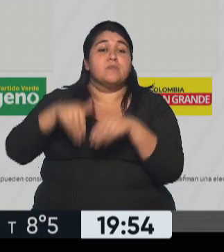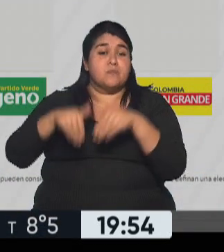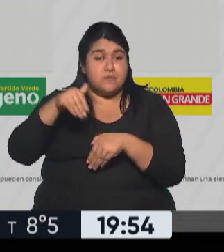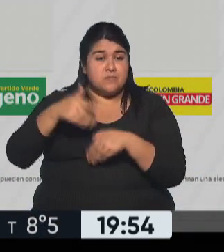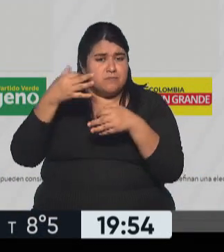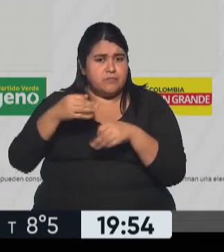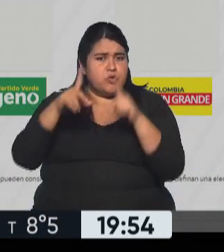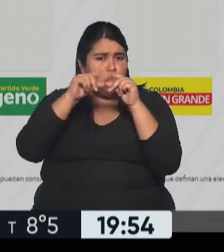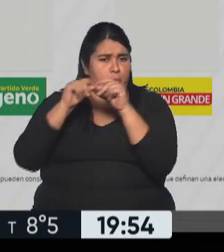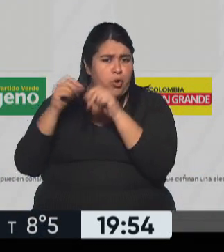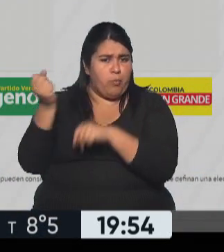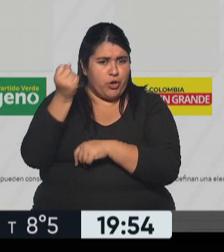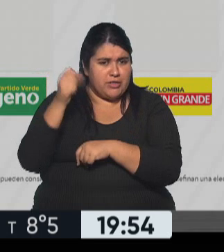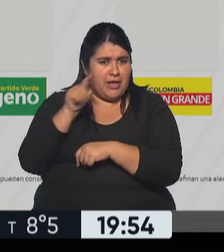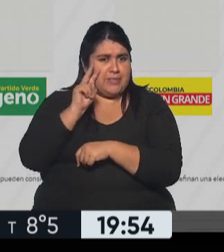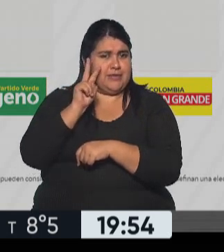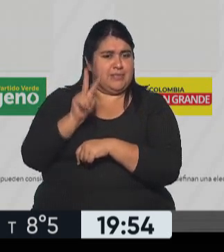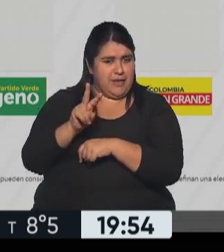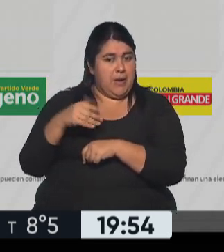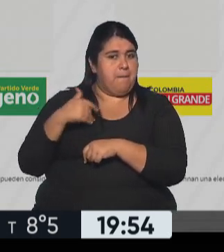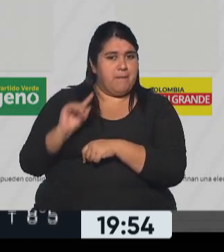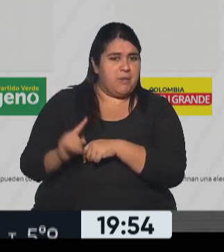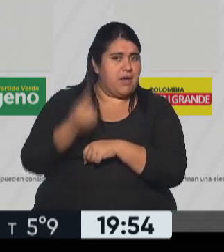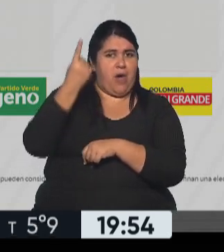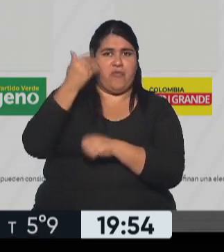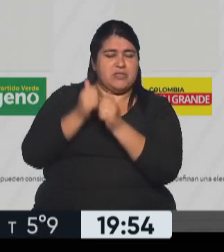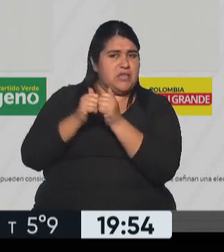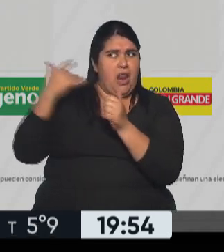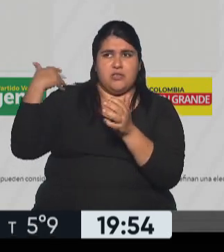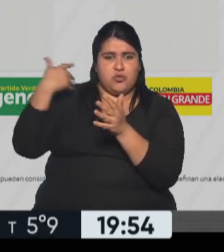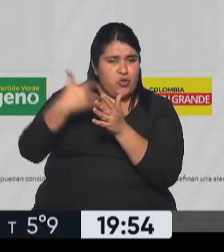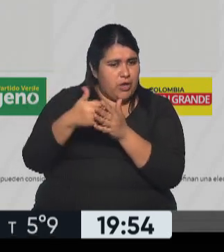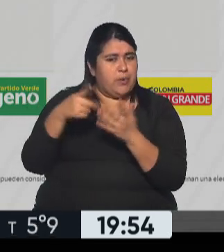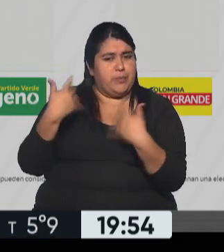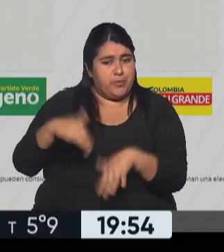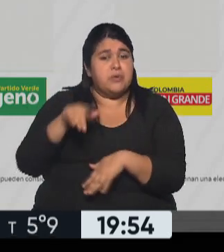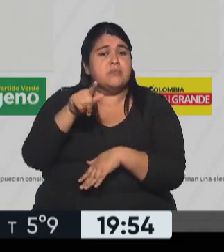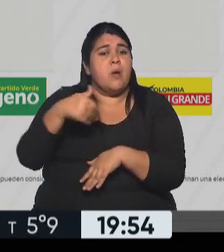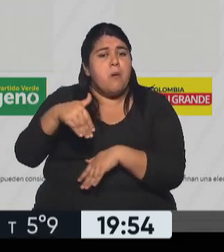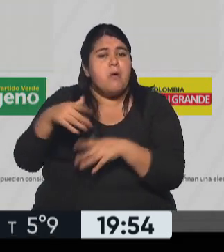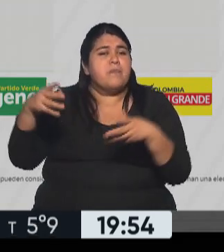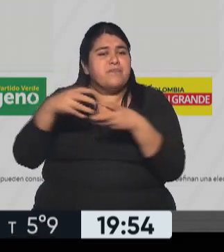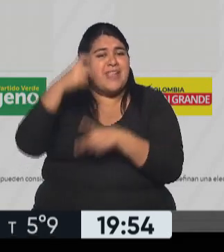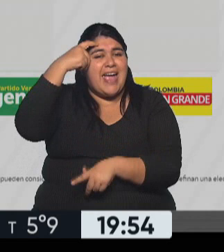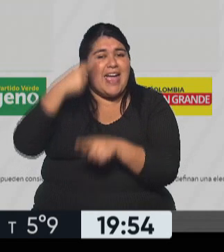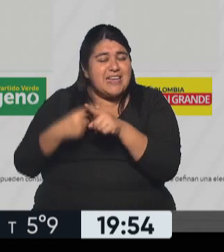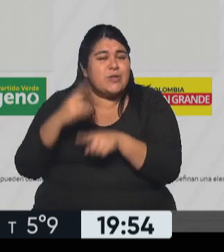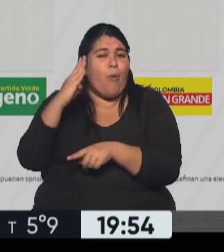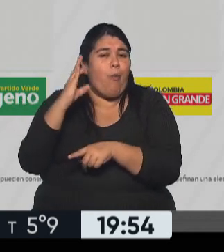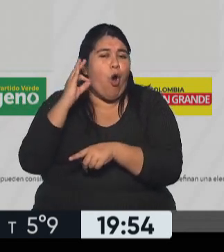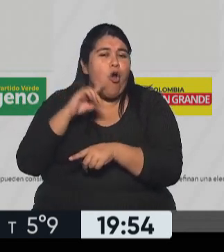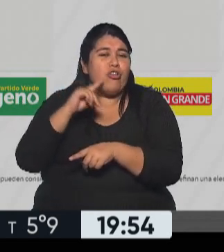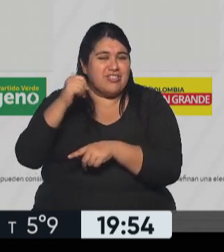un detalle importante porque por primera vez en la historia tiene posibilidades de llegar al poder el ex alcalde de bogotá gustavo petro